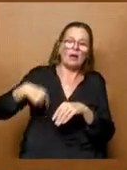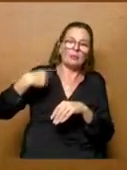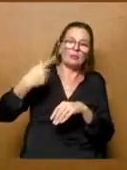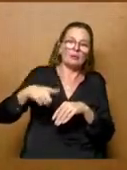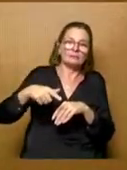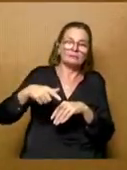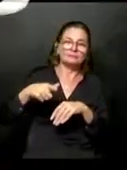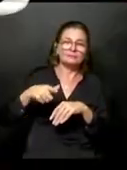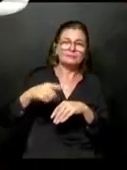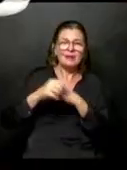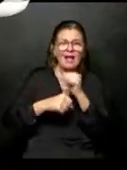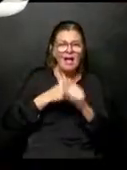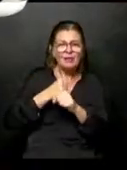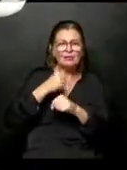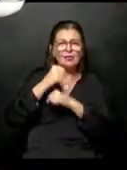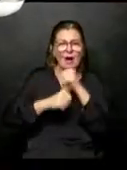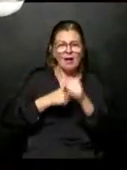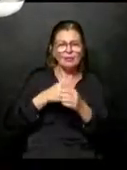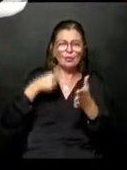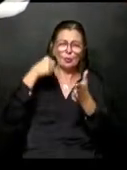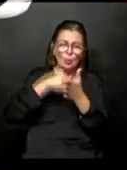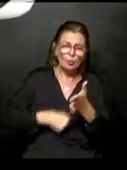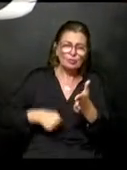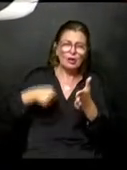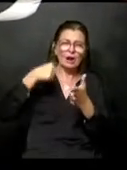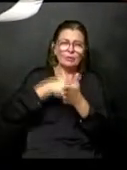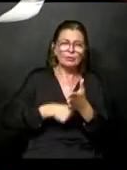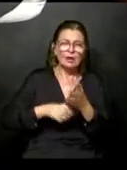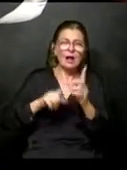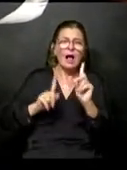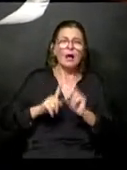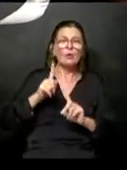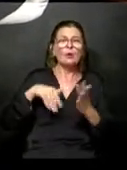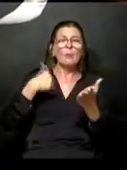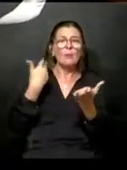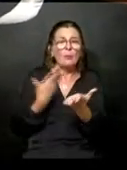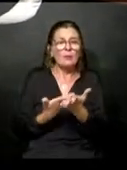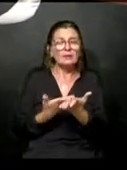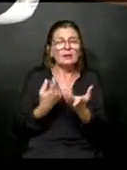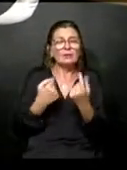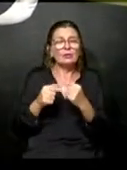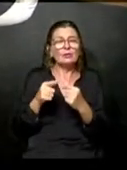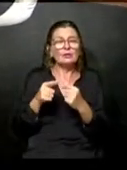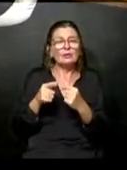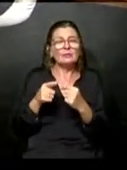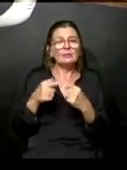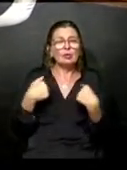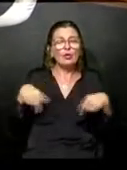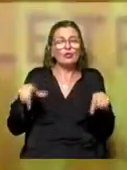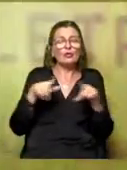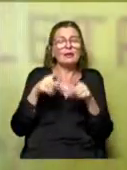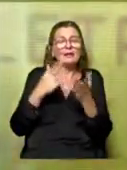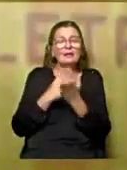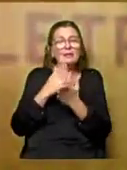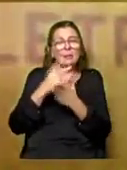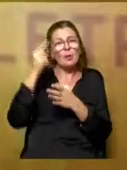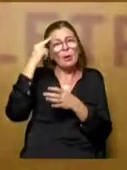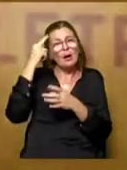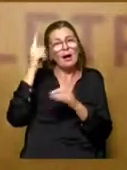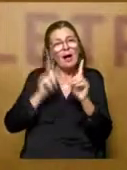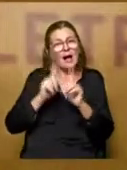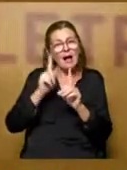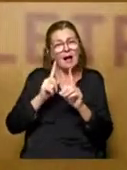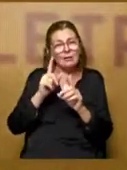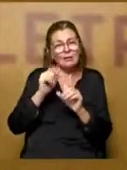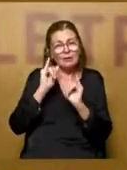te la tiran, o estás años peleando por algunas propuestas. Entonces nosotras siempre estamos pensando, hay algo